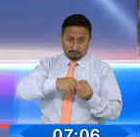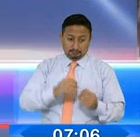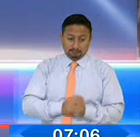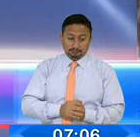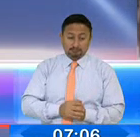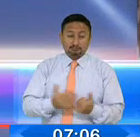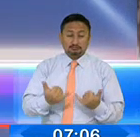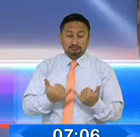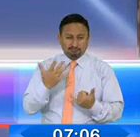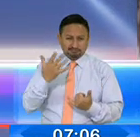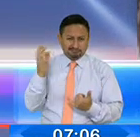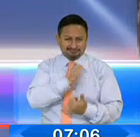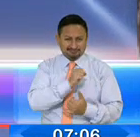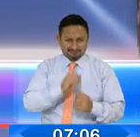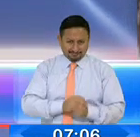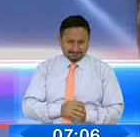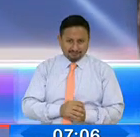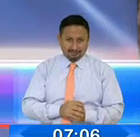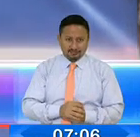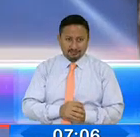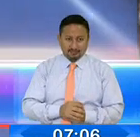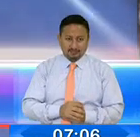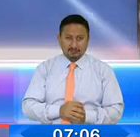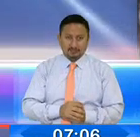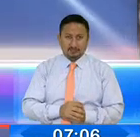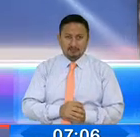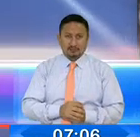dándonos cuenta de que efectivamente había